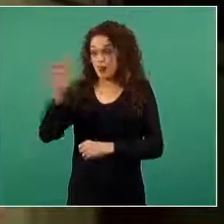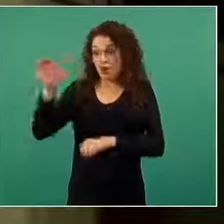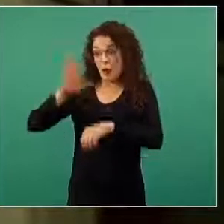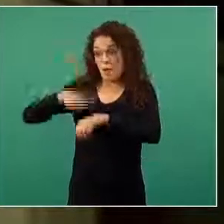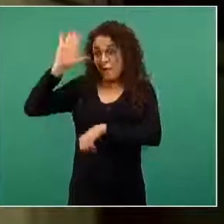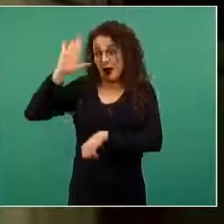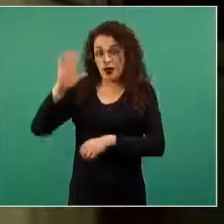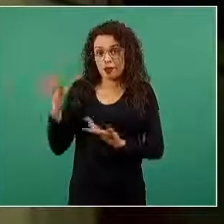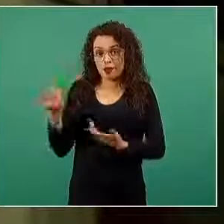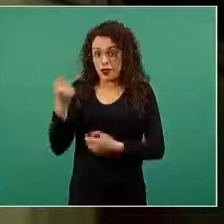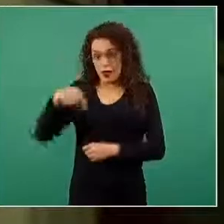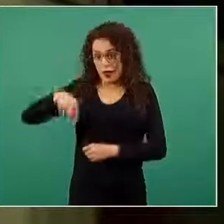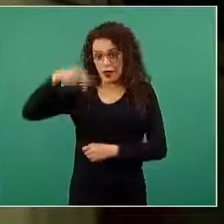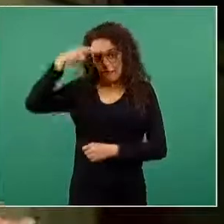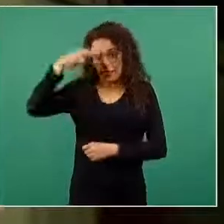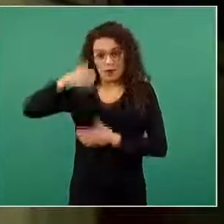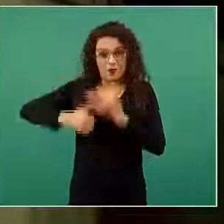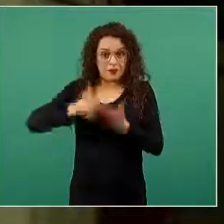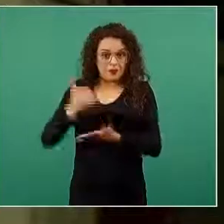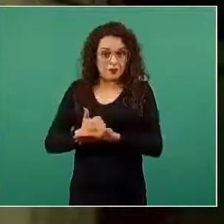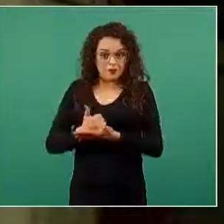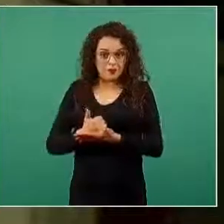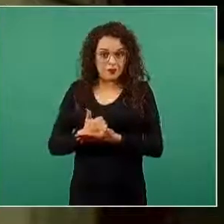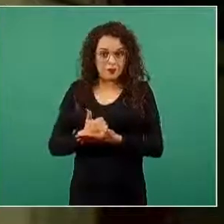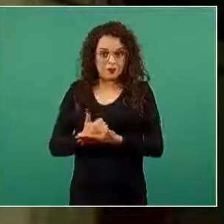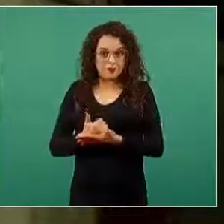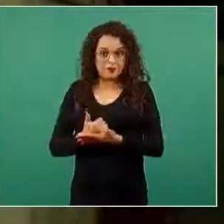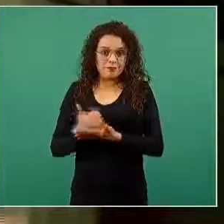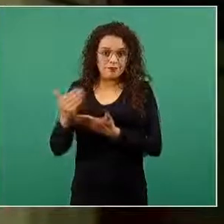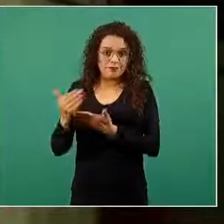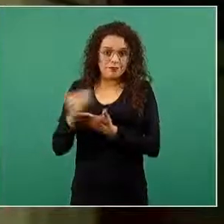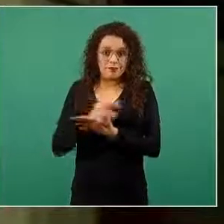comparación de México, de la Ciudad de México, pues es algo muy